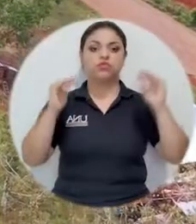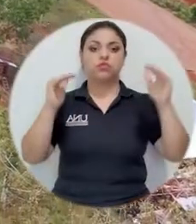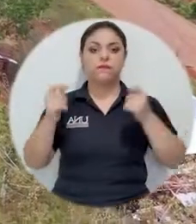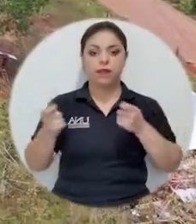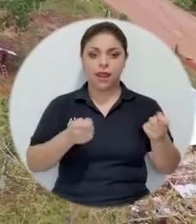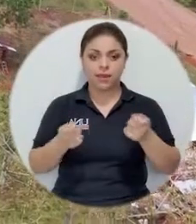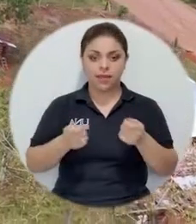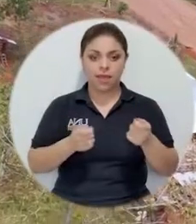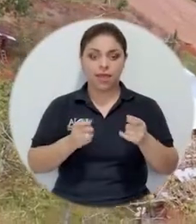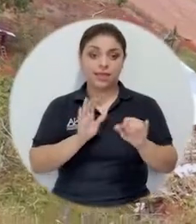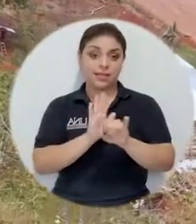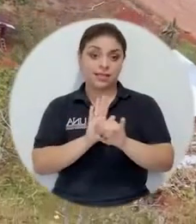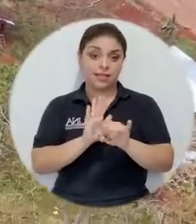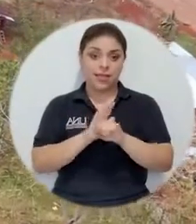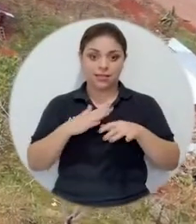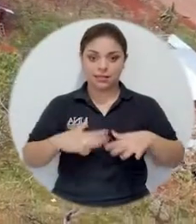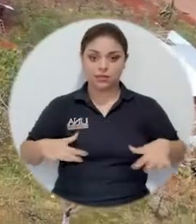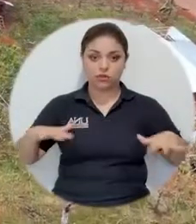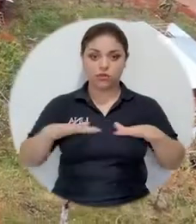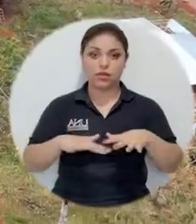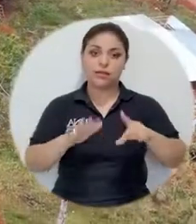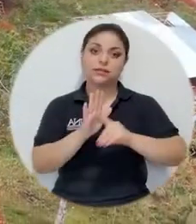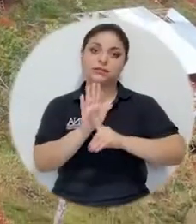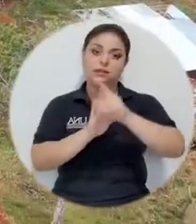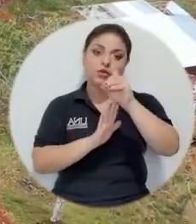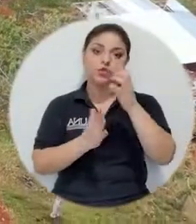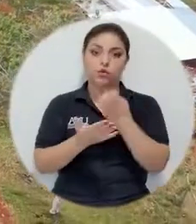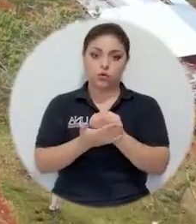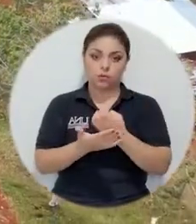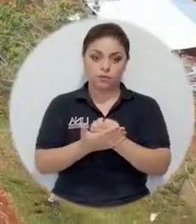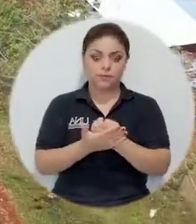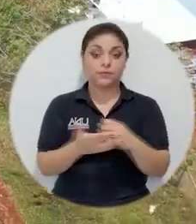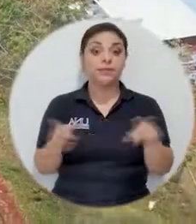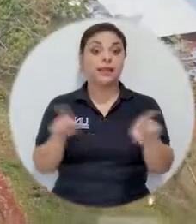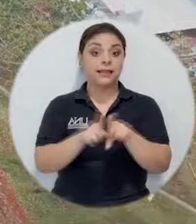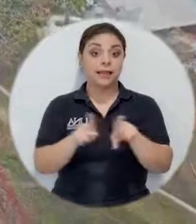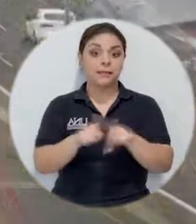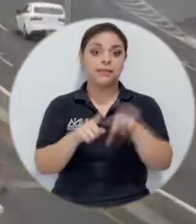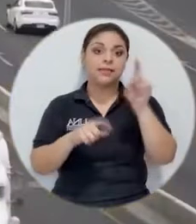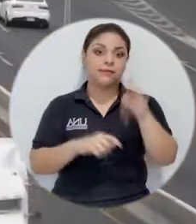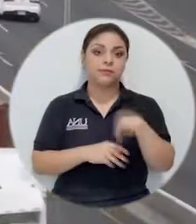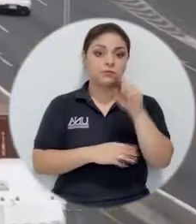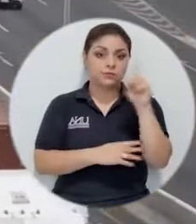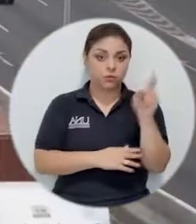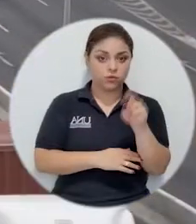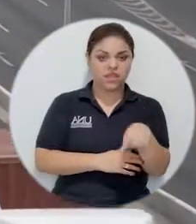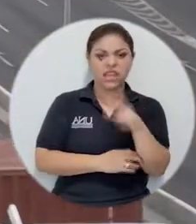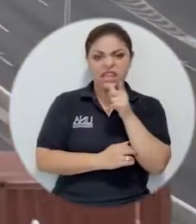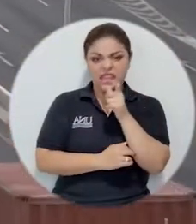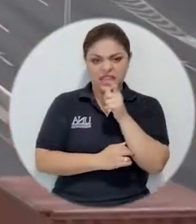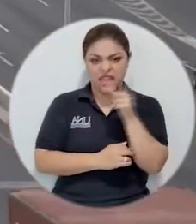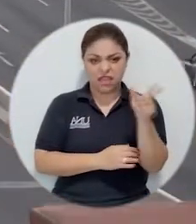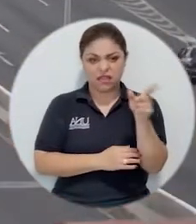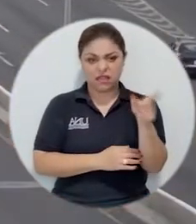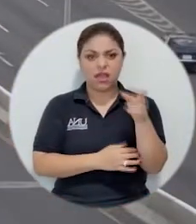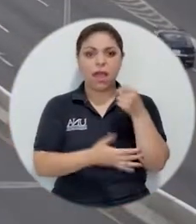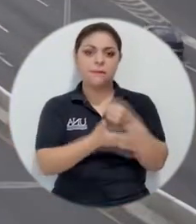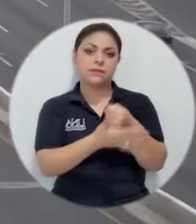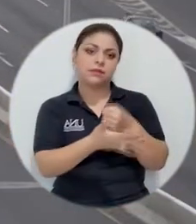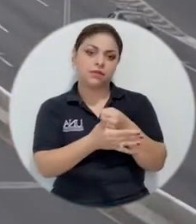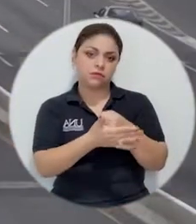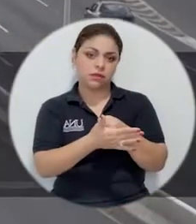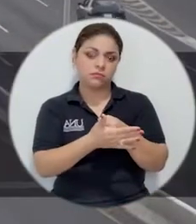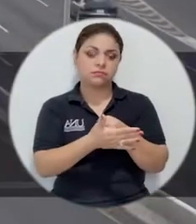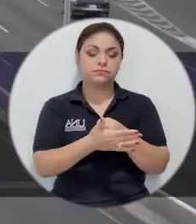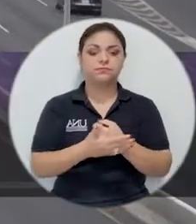soberanía, la integridad territorial, el desarrollo económico. También tenemos que preguntarnos de quién proviene la situación amenazante.